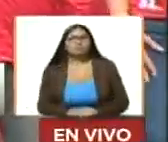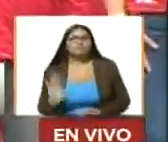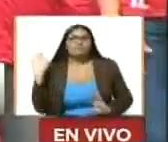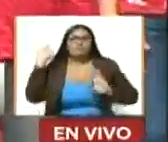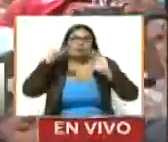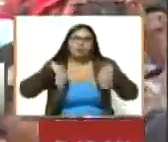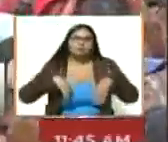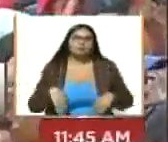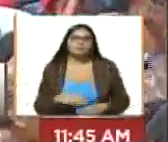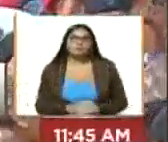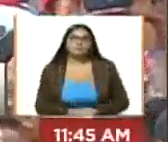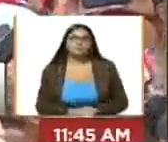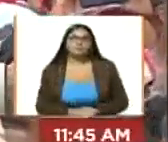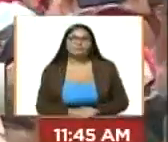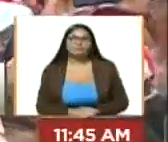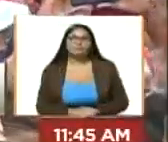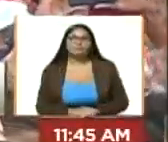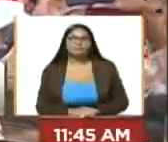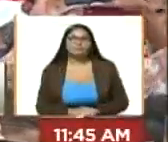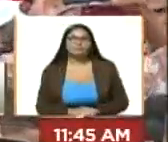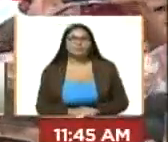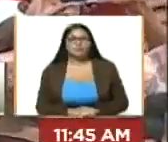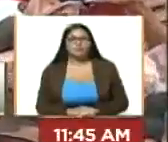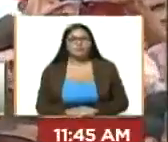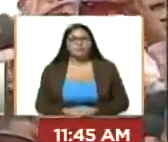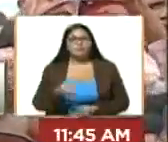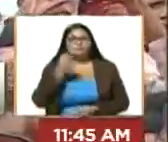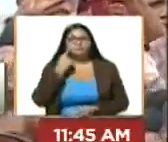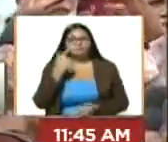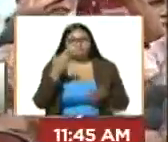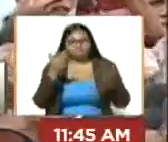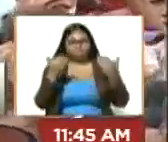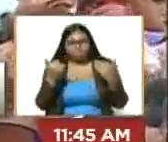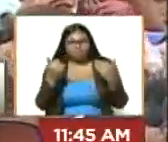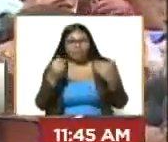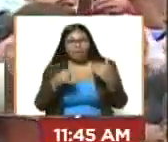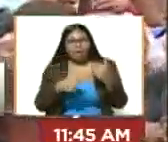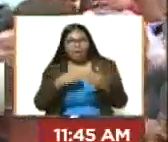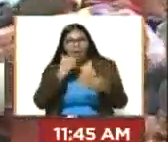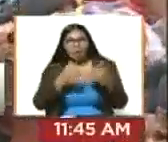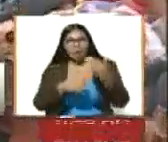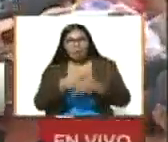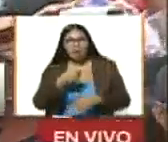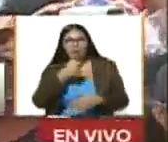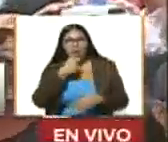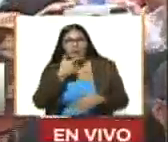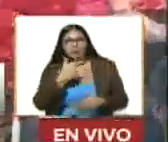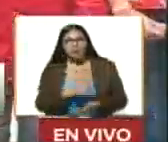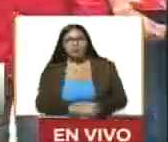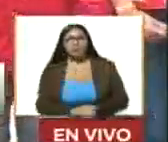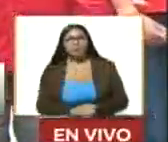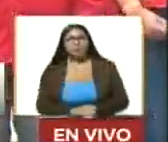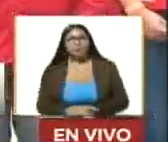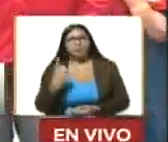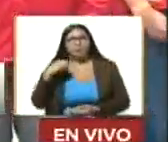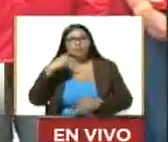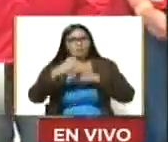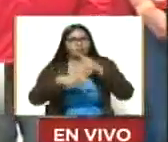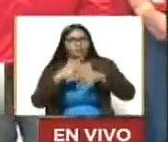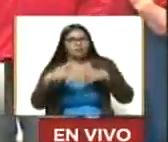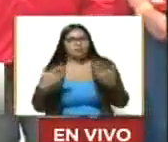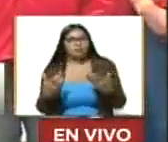vamos. Miren, una de las cosas más bonitas que ha tenido este proceso es